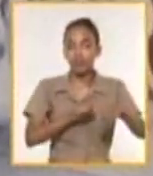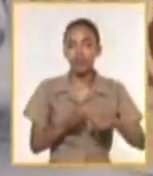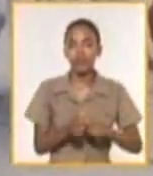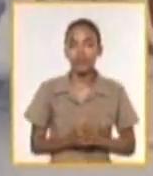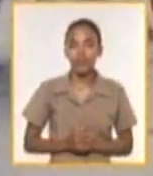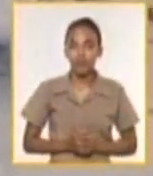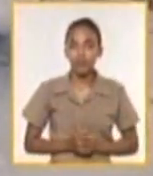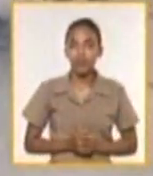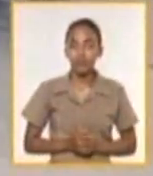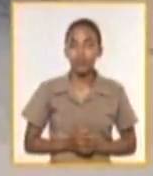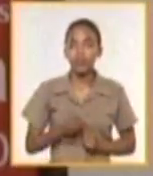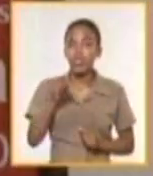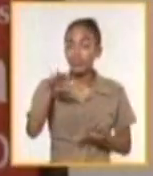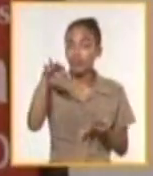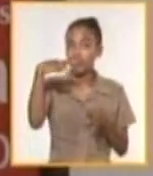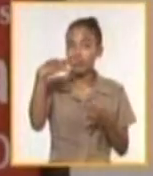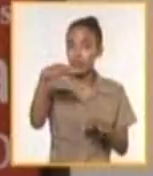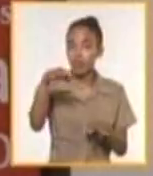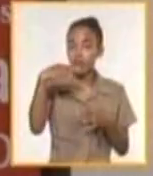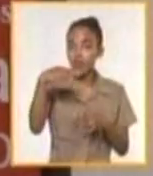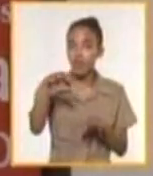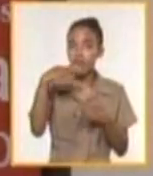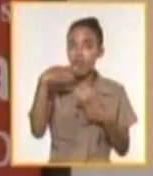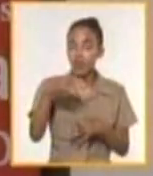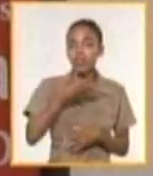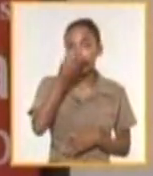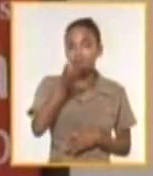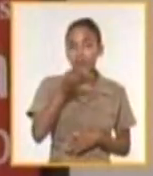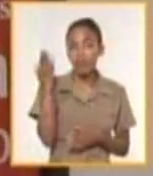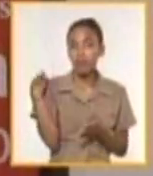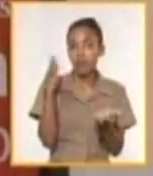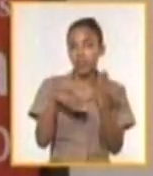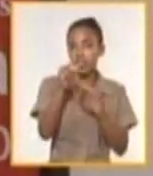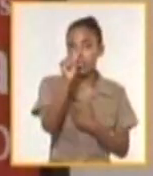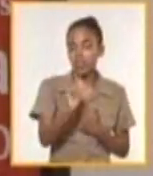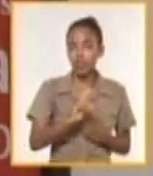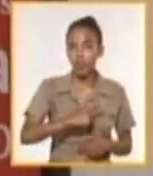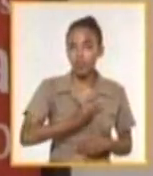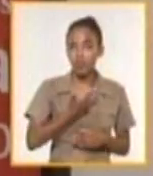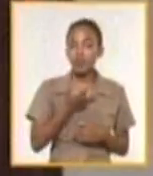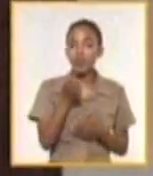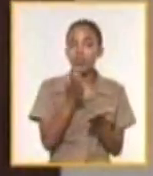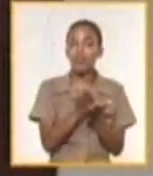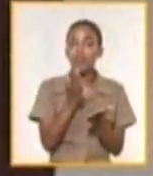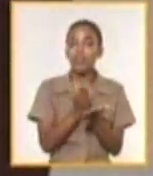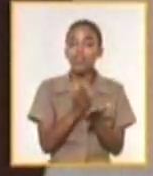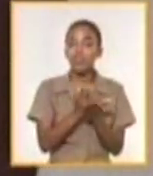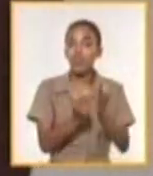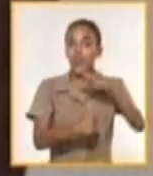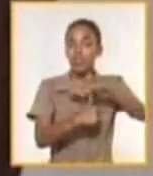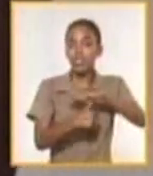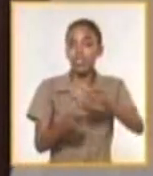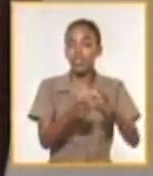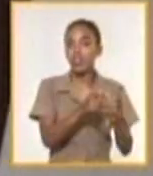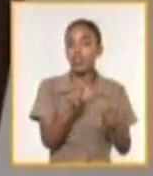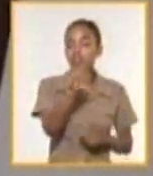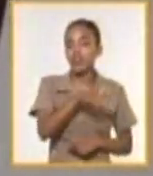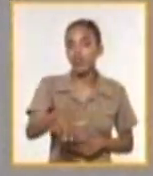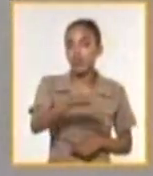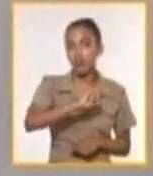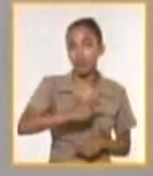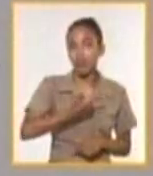El archivo, en palabras del que fuera ministro de Cultura y Educación y presidente de la Sociedad Cultural José Martí, abarca